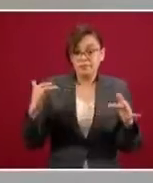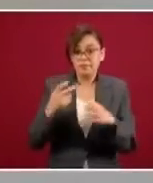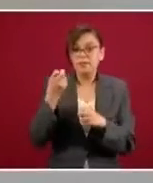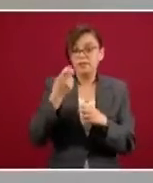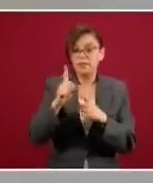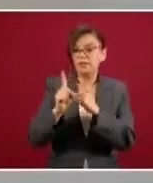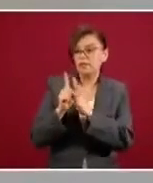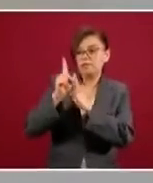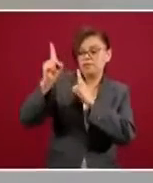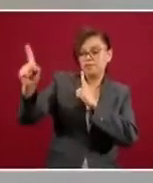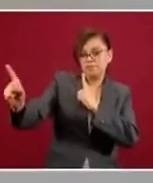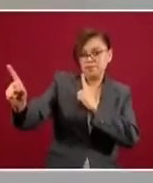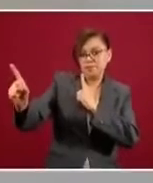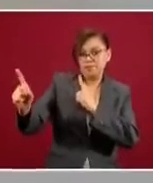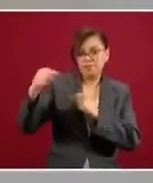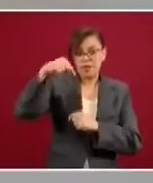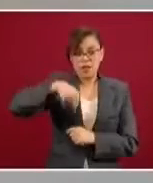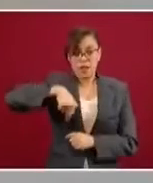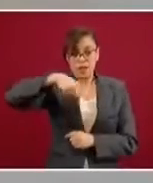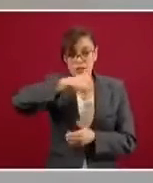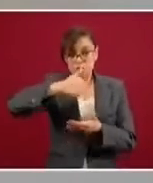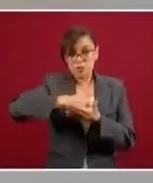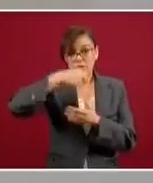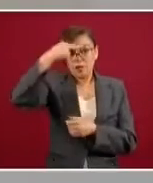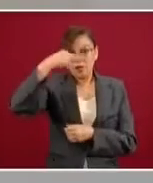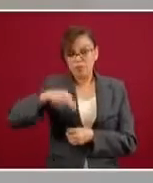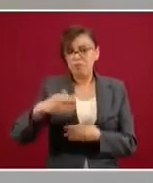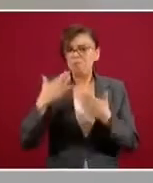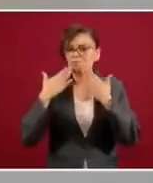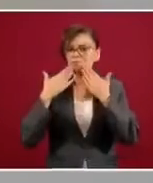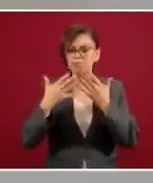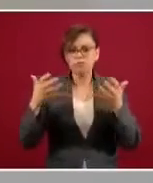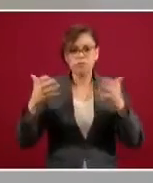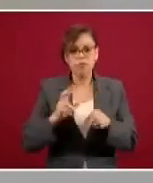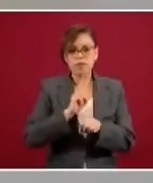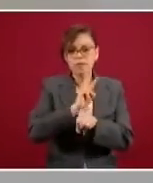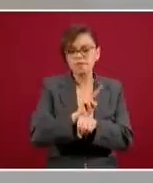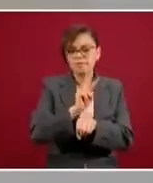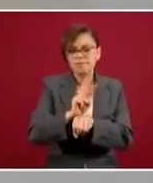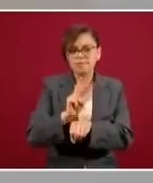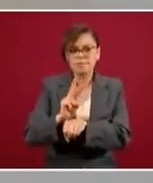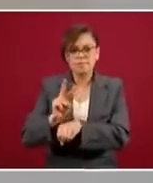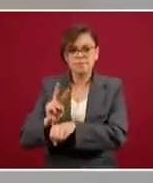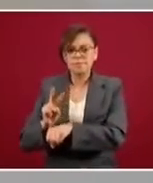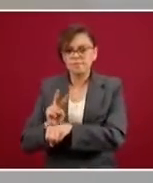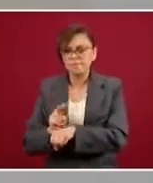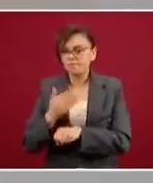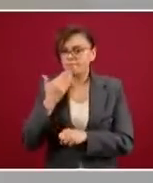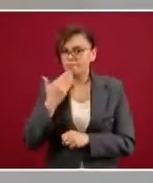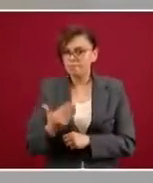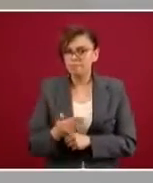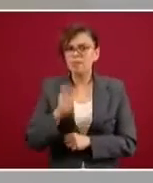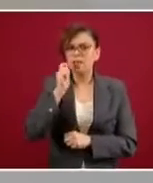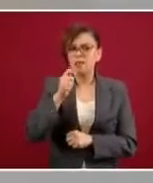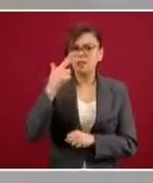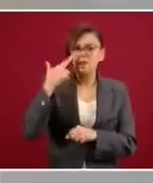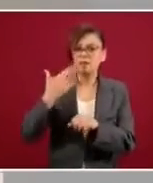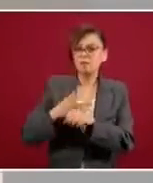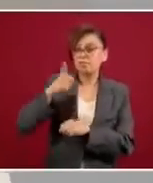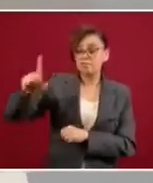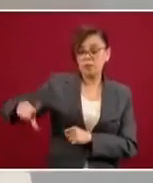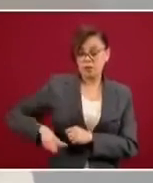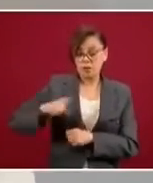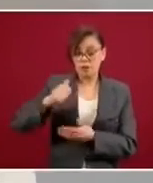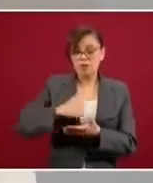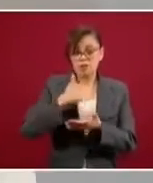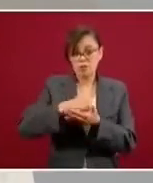Tenemos un muy buen monitoreo aquí en la Ciudad de México, que lo hace la propia gobierno de la Ciudad de México y como